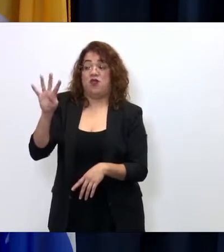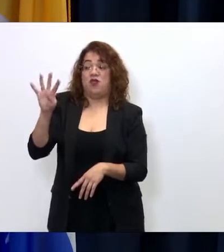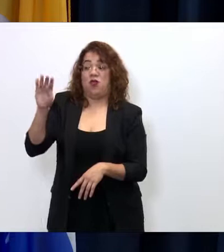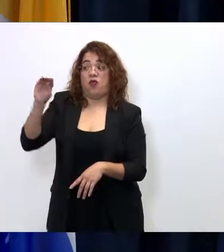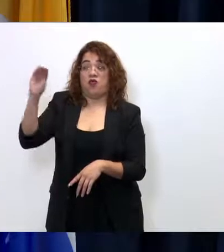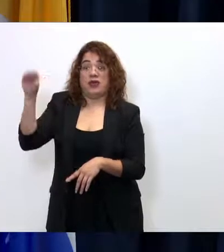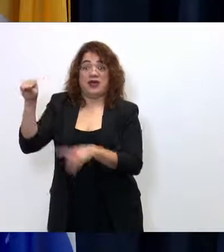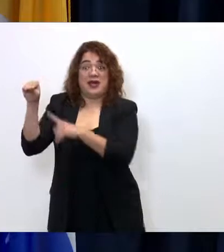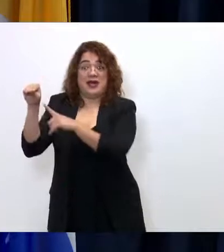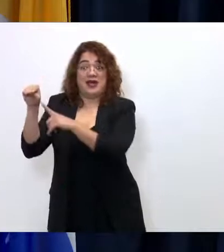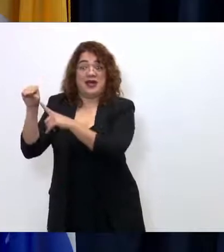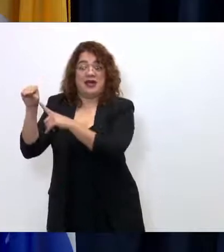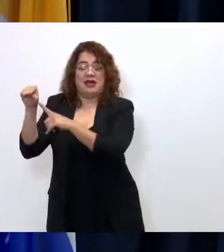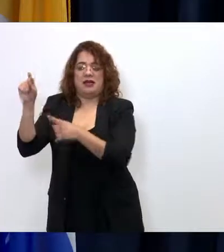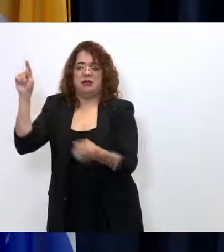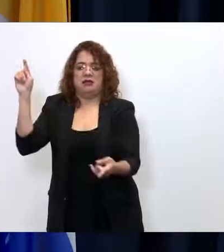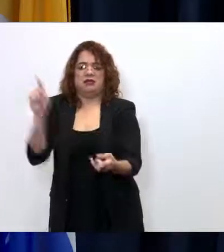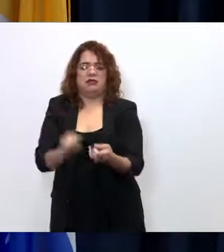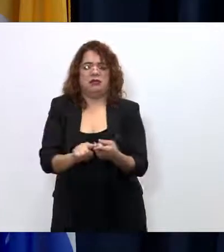17.4% al